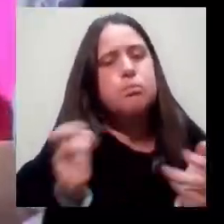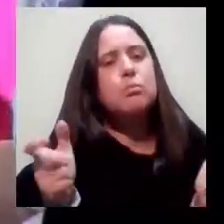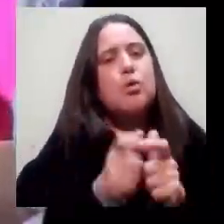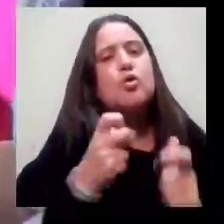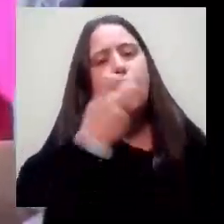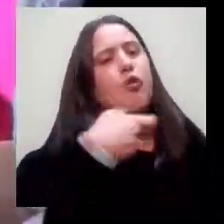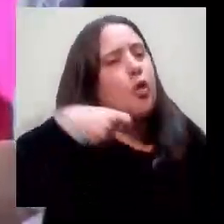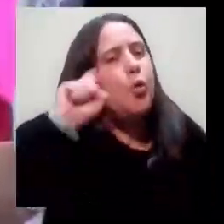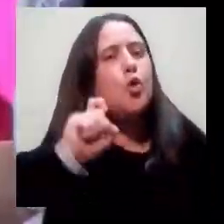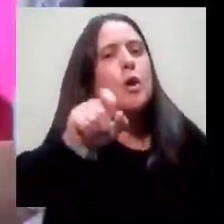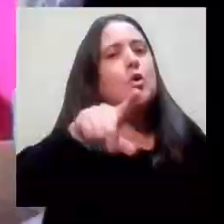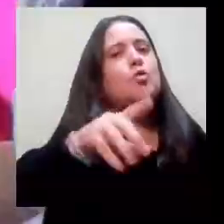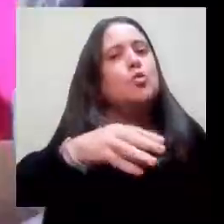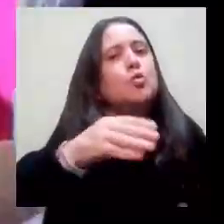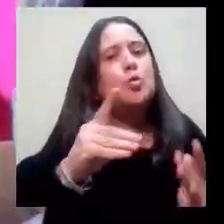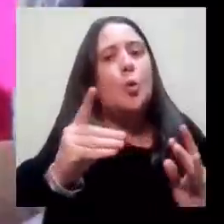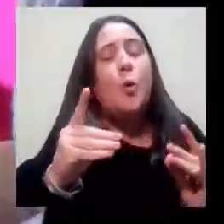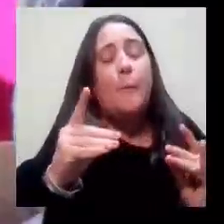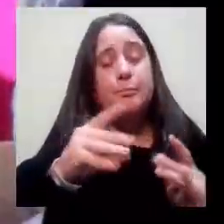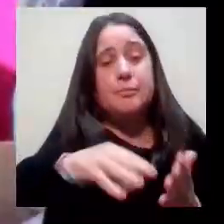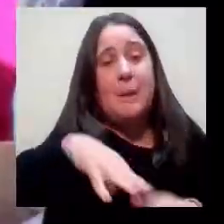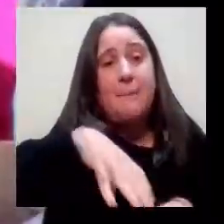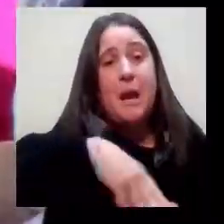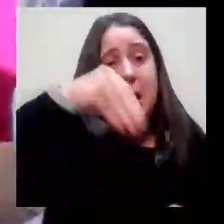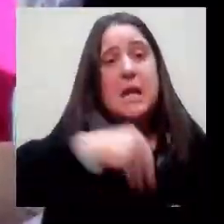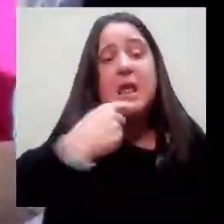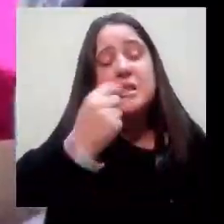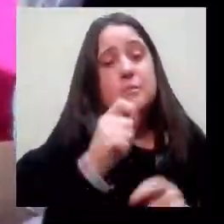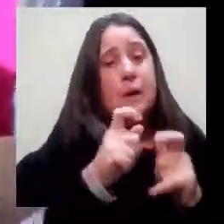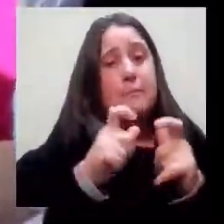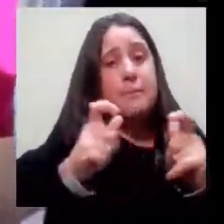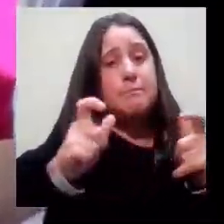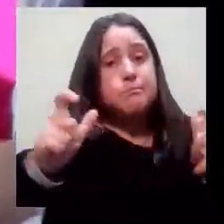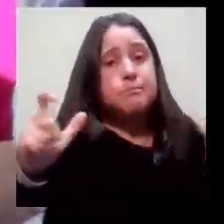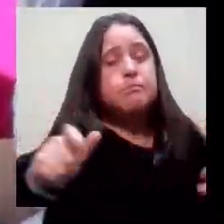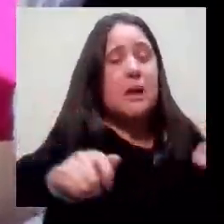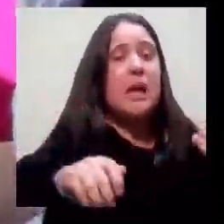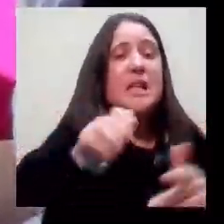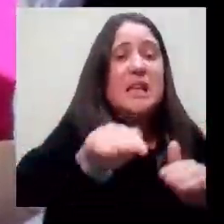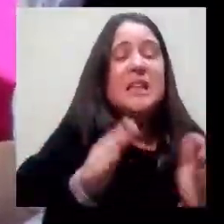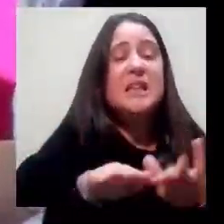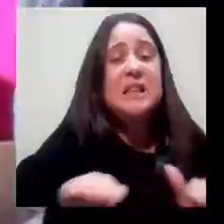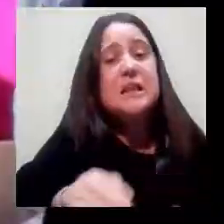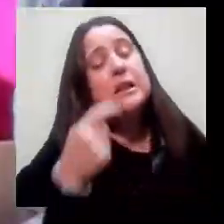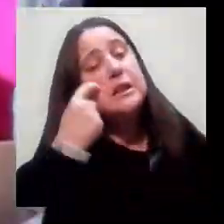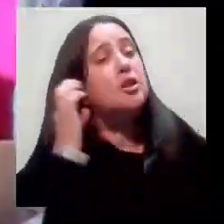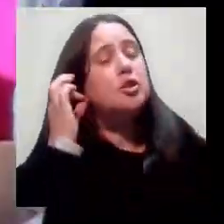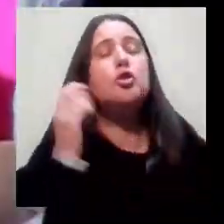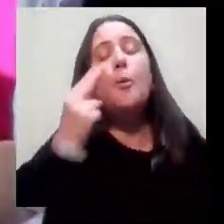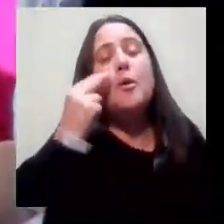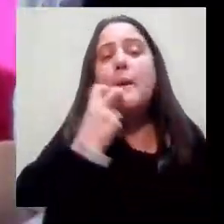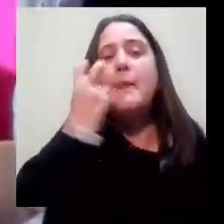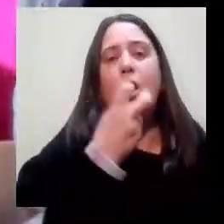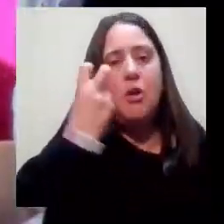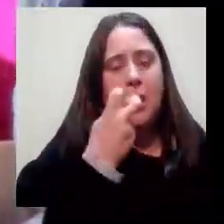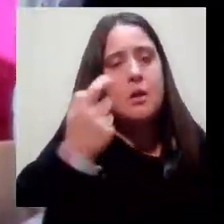Rosell, y dicen que exponencialmente les llegan cada vez más casos de niños y niñas con problemas de oralidad. Estos